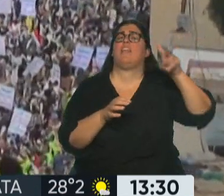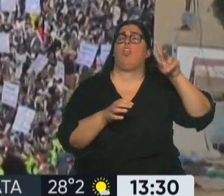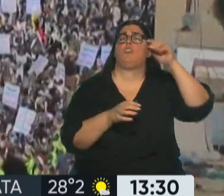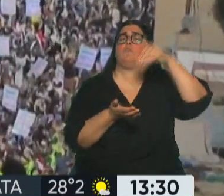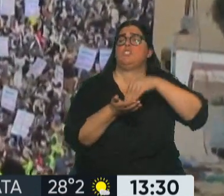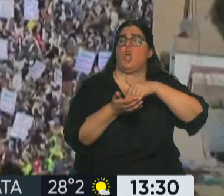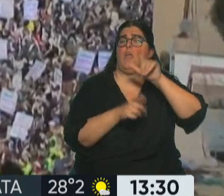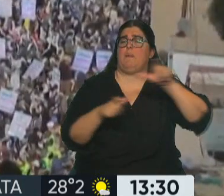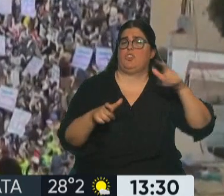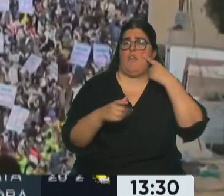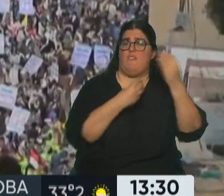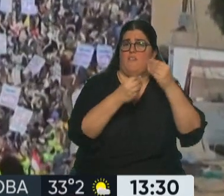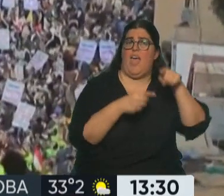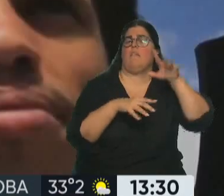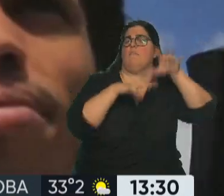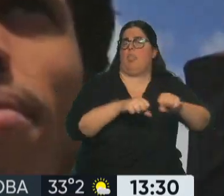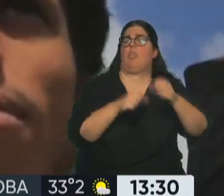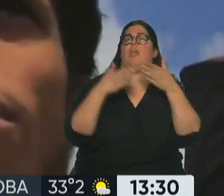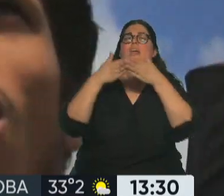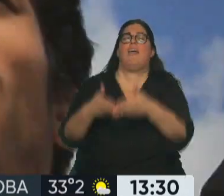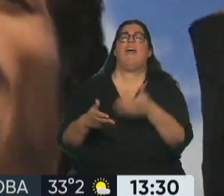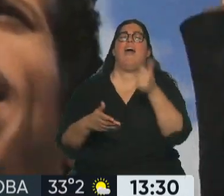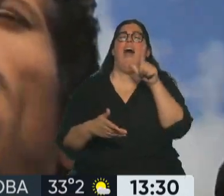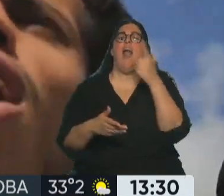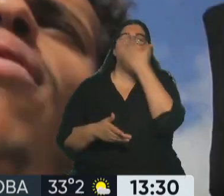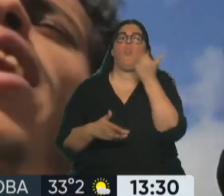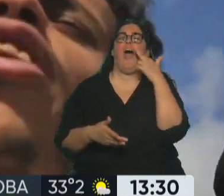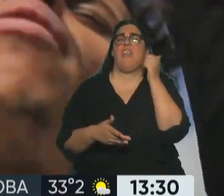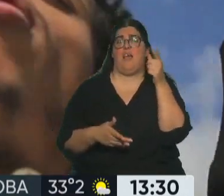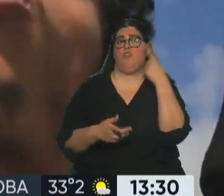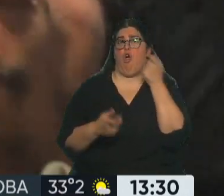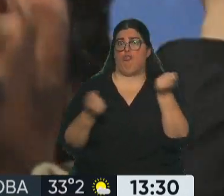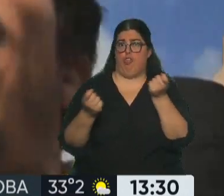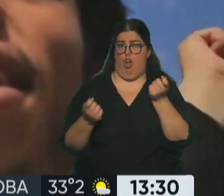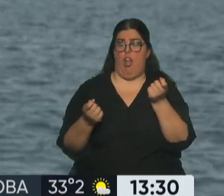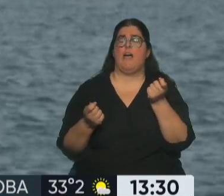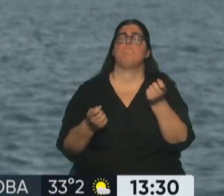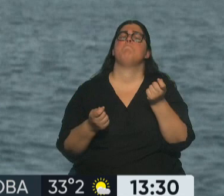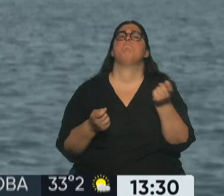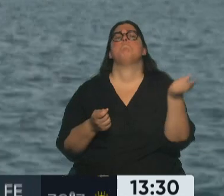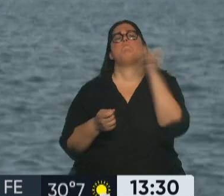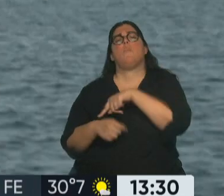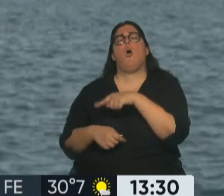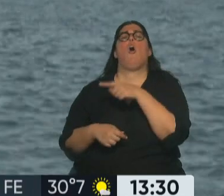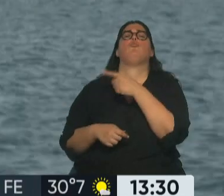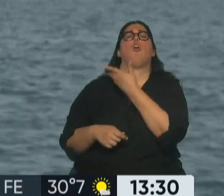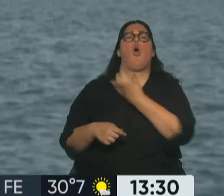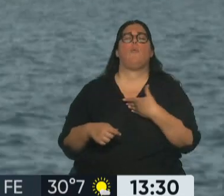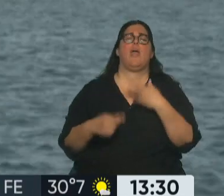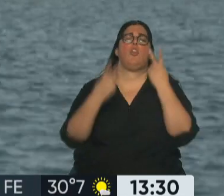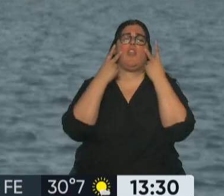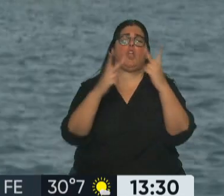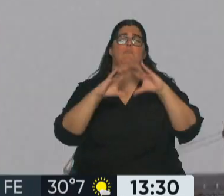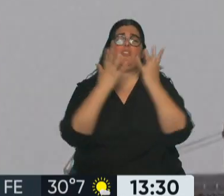habitantes y el estratégico puerto de al judaa en tanto el gobierno con reconocimiento internacional y respaldo de Arabia